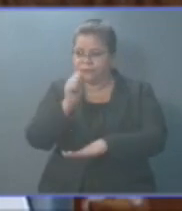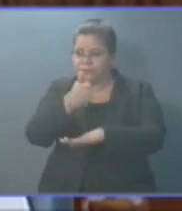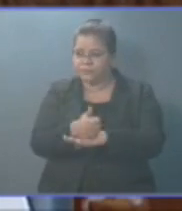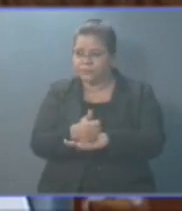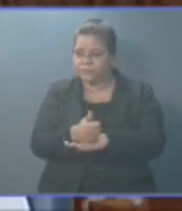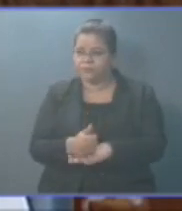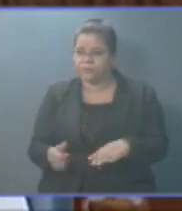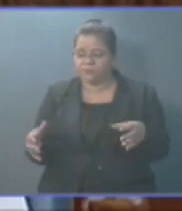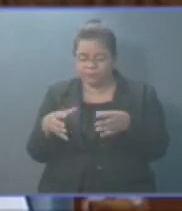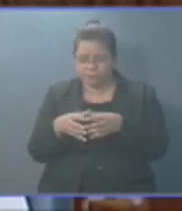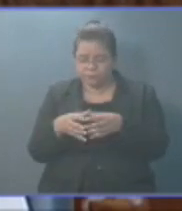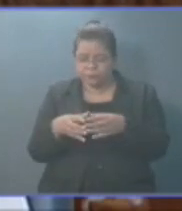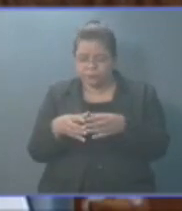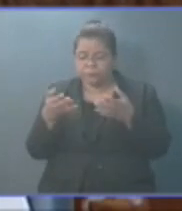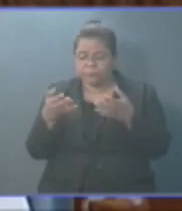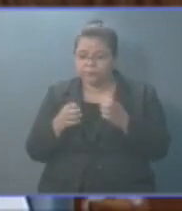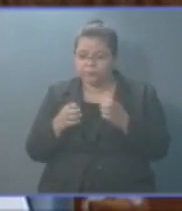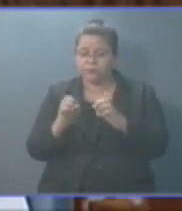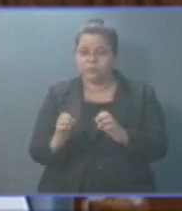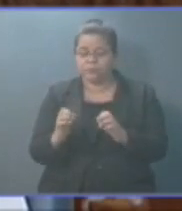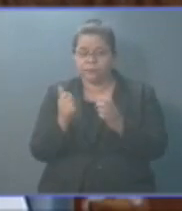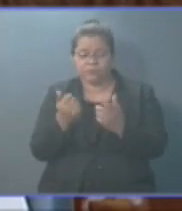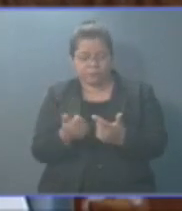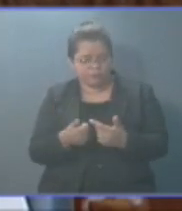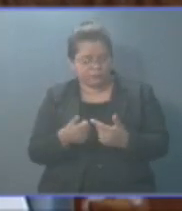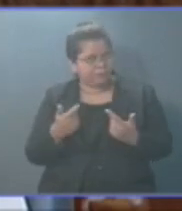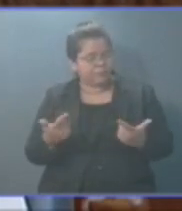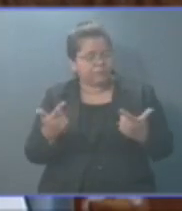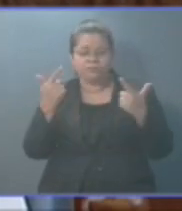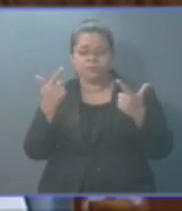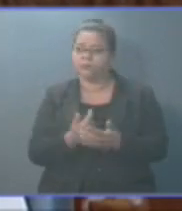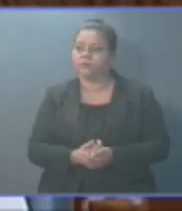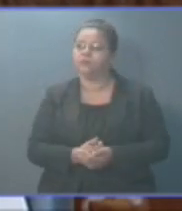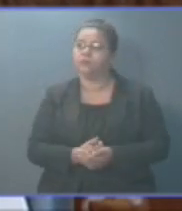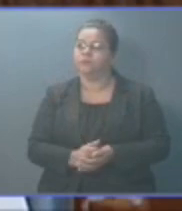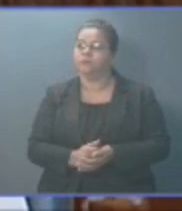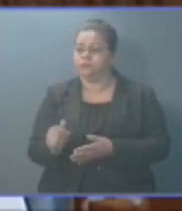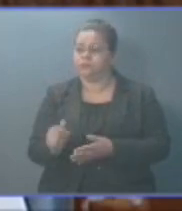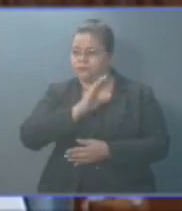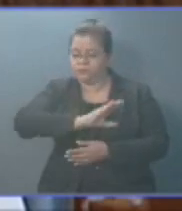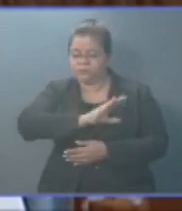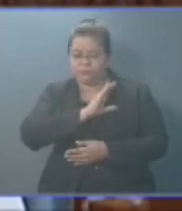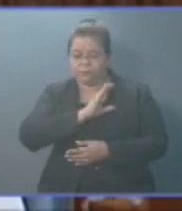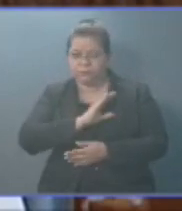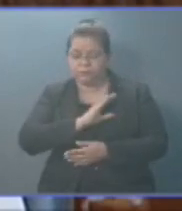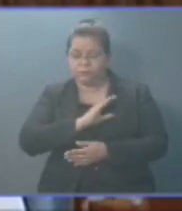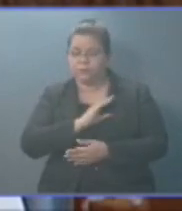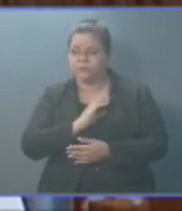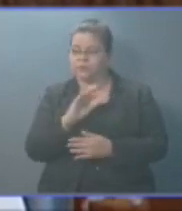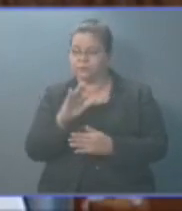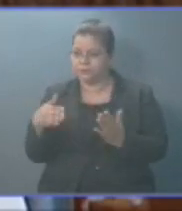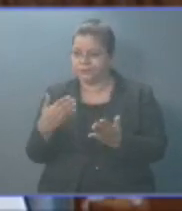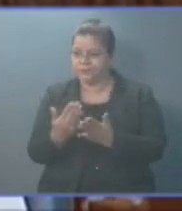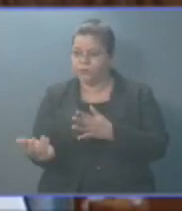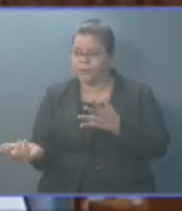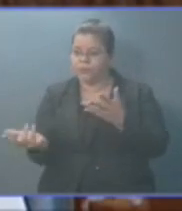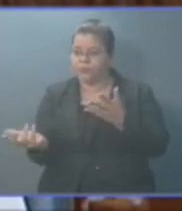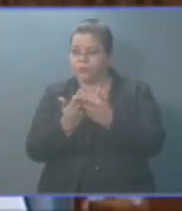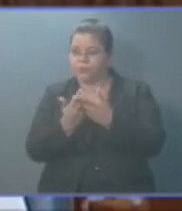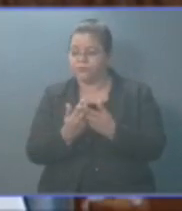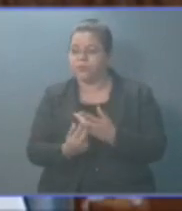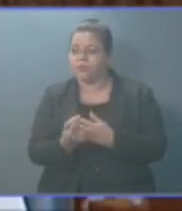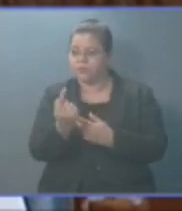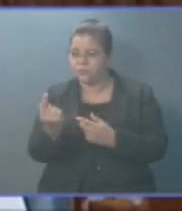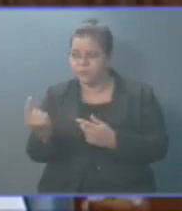un grupo estratégico de alto nivel con carácter consultivo, compuesto de personas